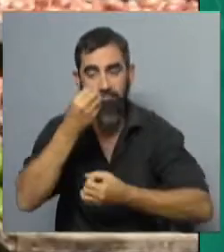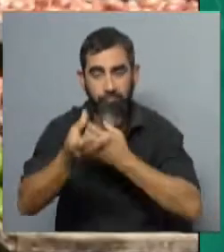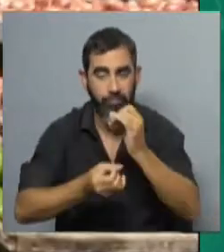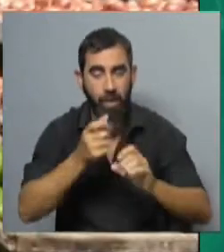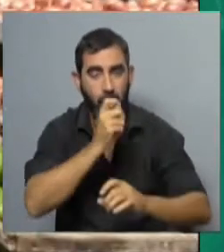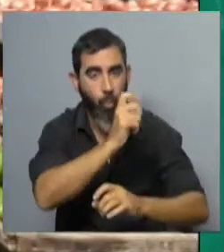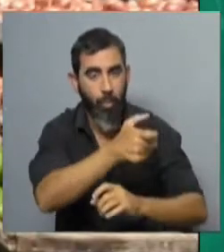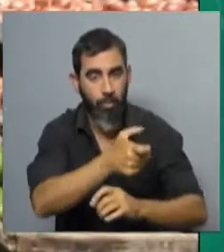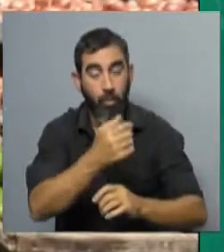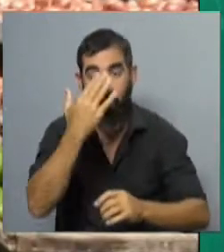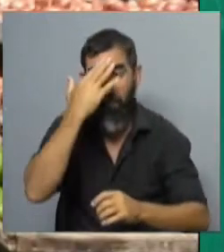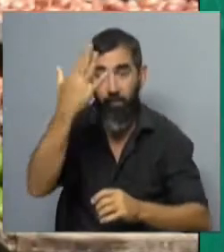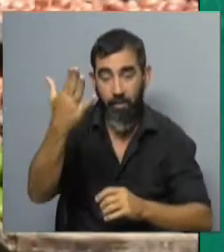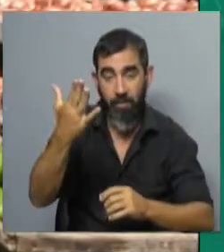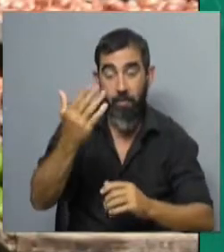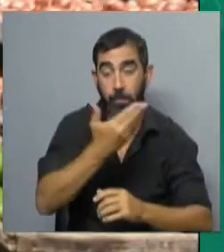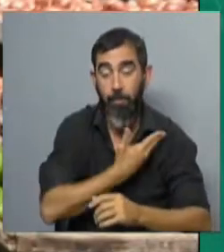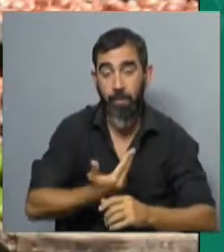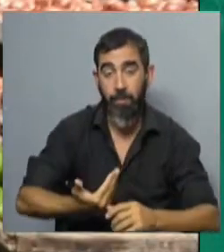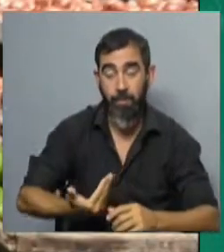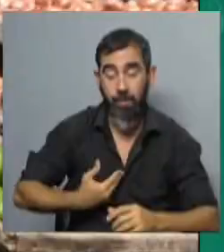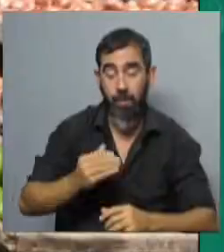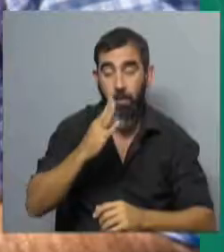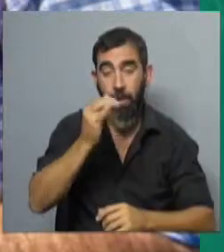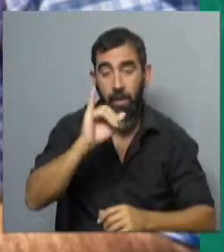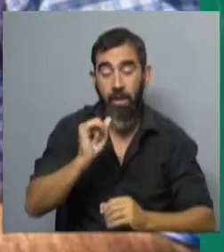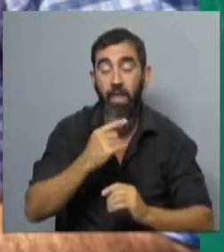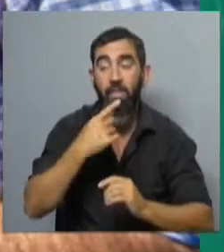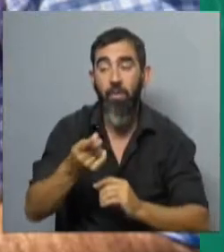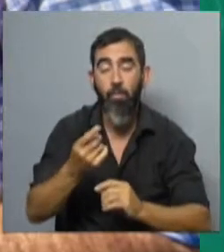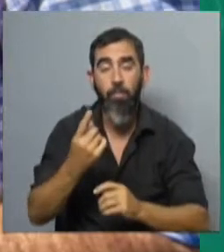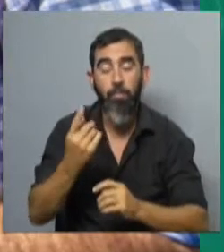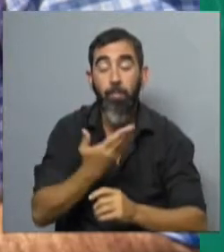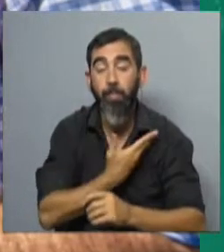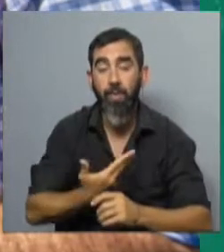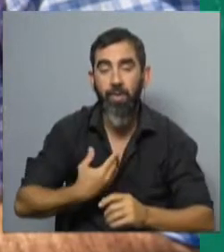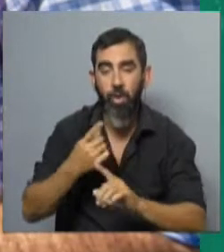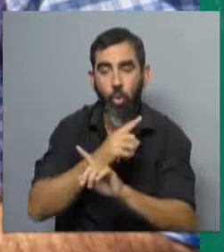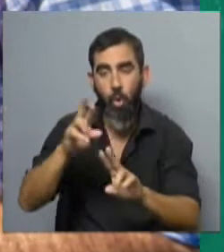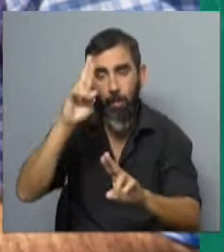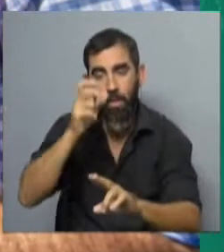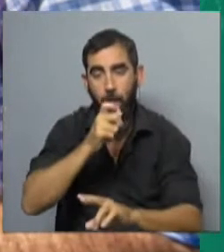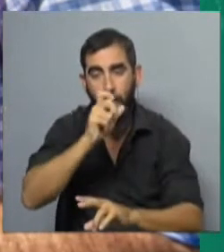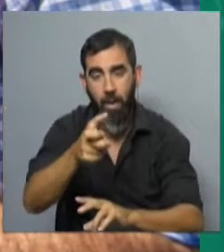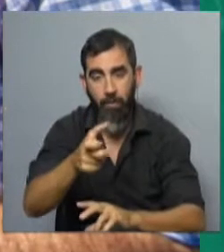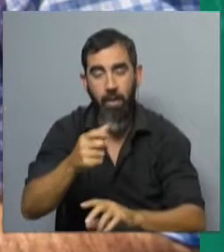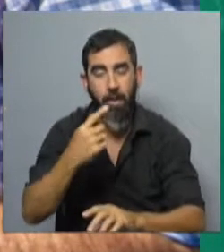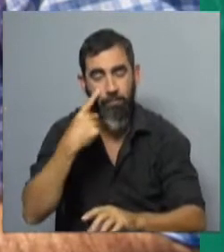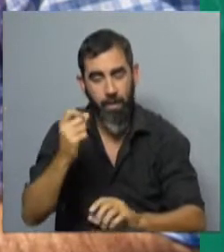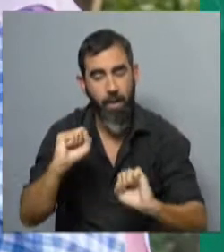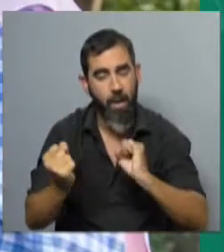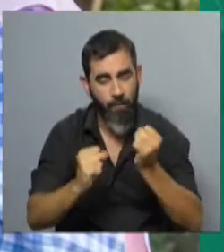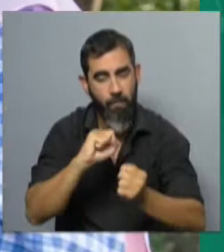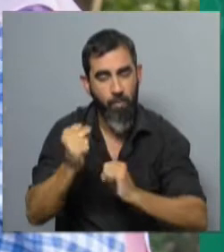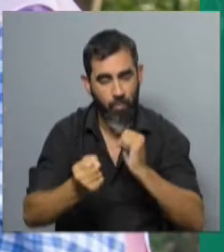sus argumentos. Desde el Frente Amplio, su presidente, Fernando Pereira, ratificó que el primer mandatario incumplió su palabra y que se nota cierto